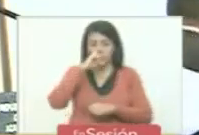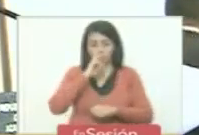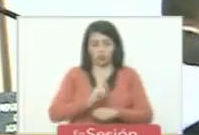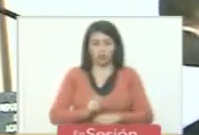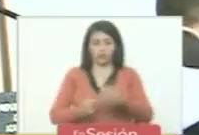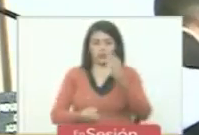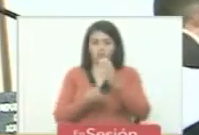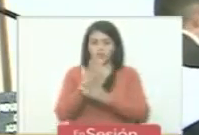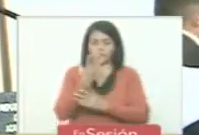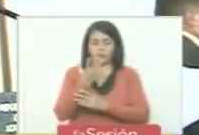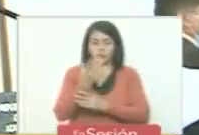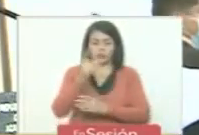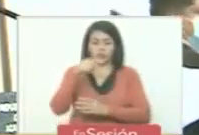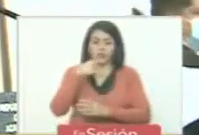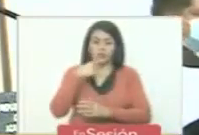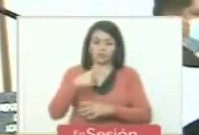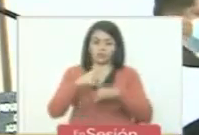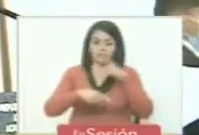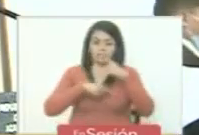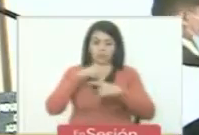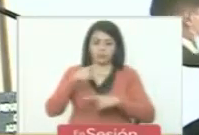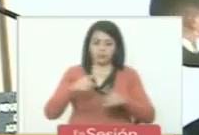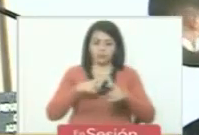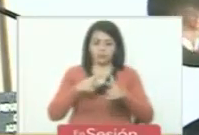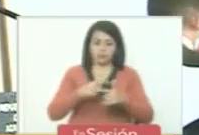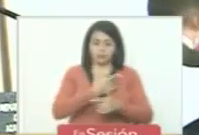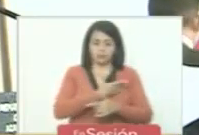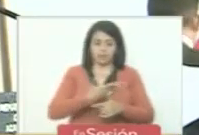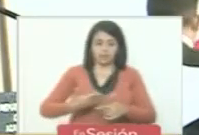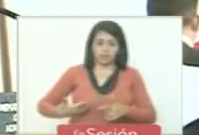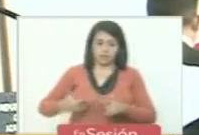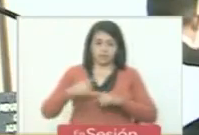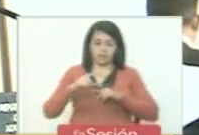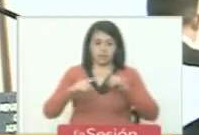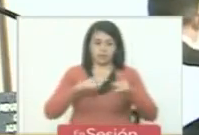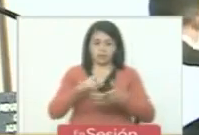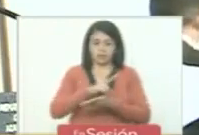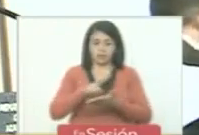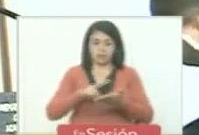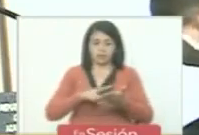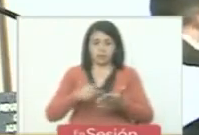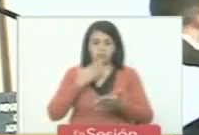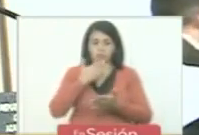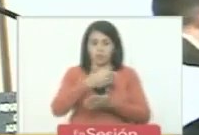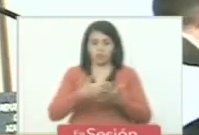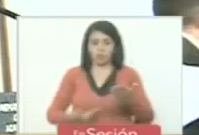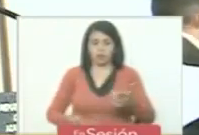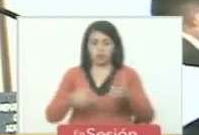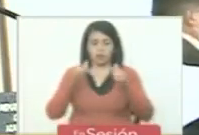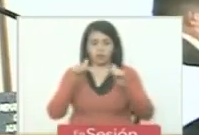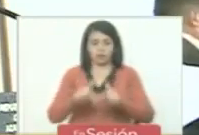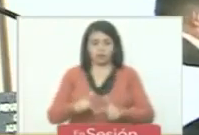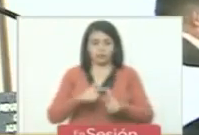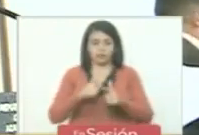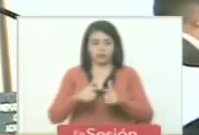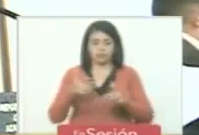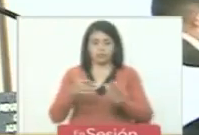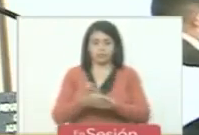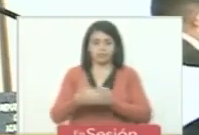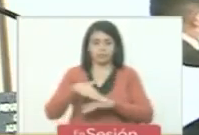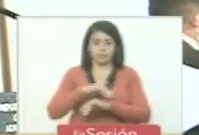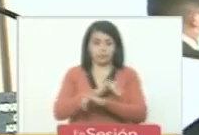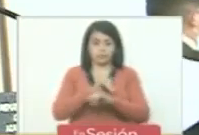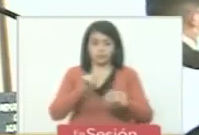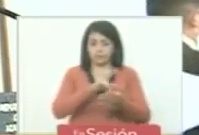su fundación. A continuación, el presidente ordenó dar lectura a la propuesta del orden del día, la cual, una